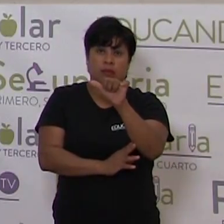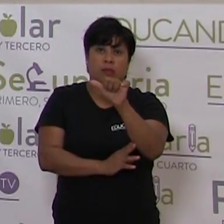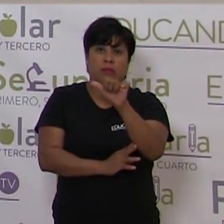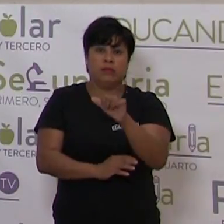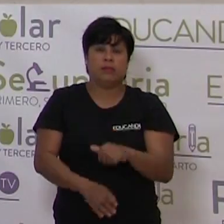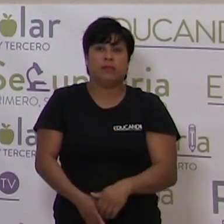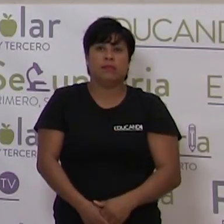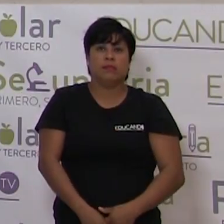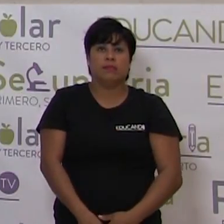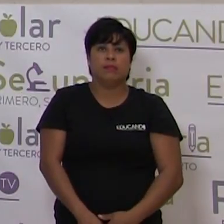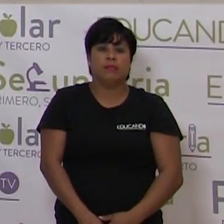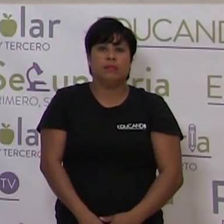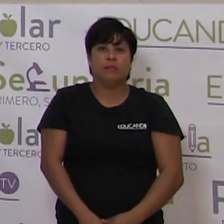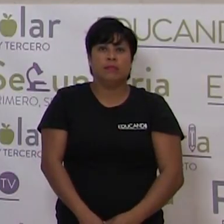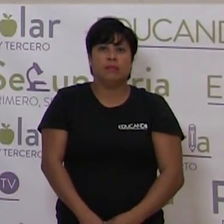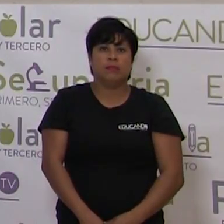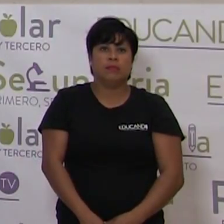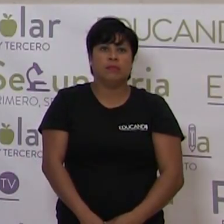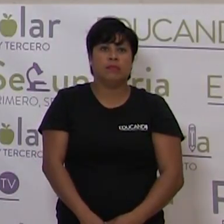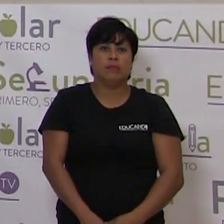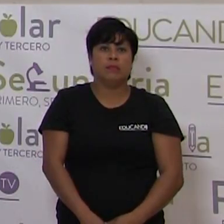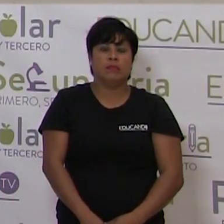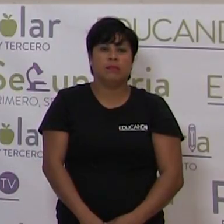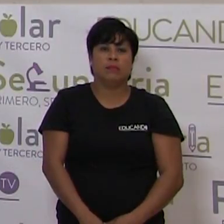16. De nuevo.